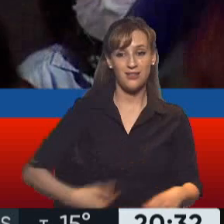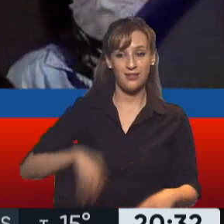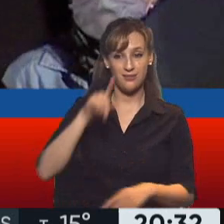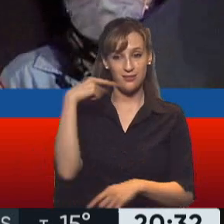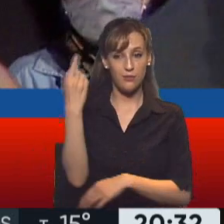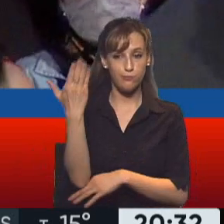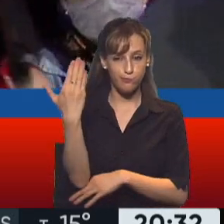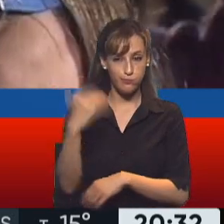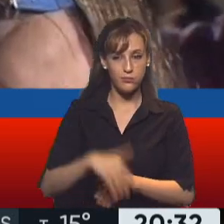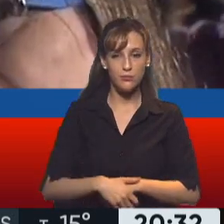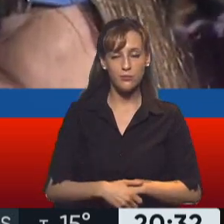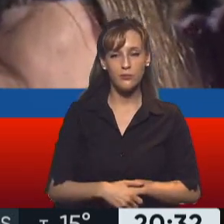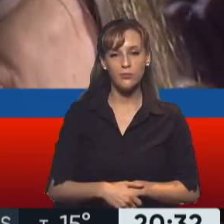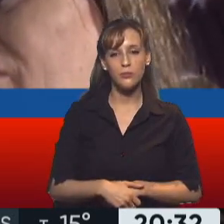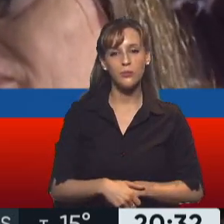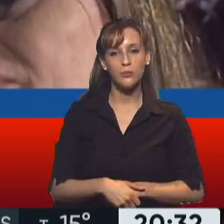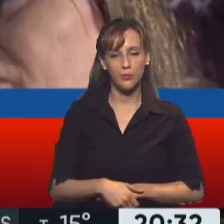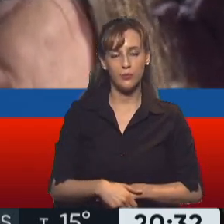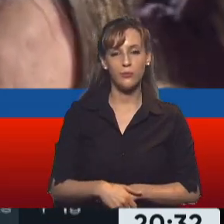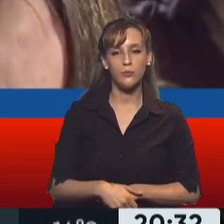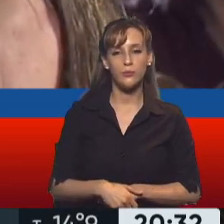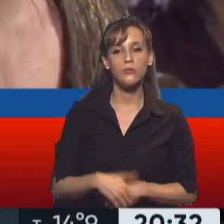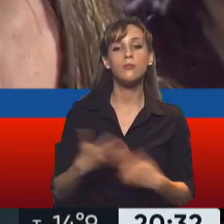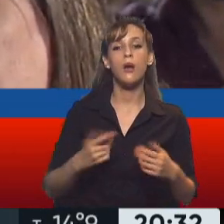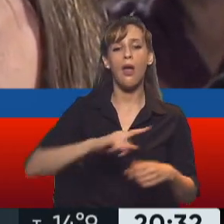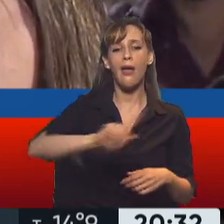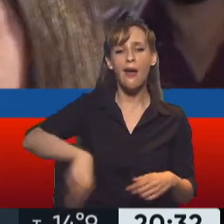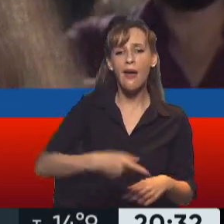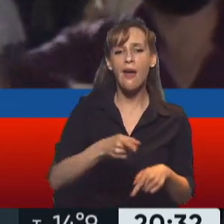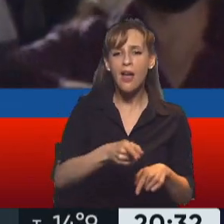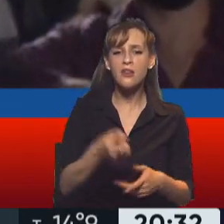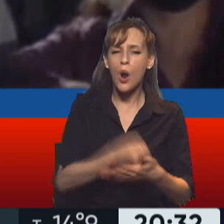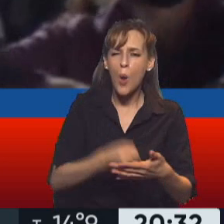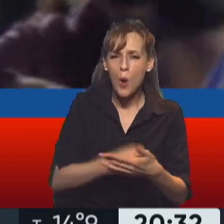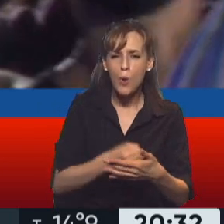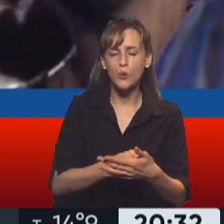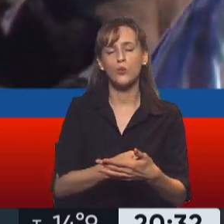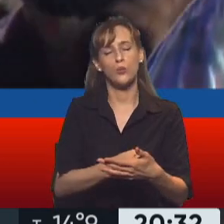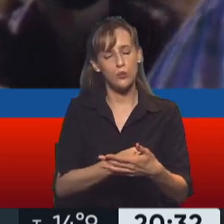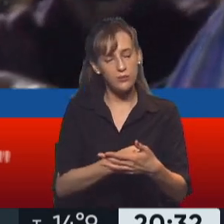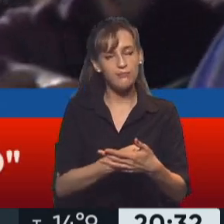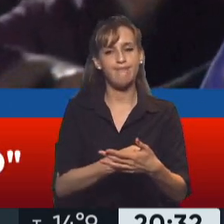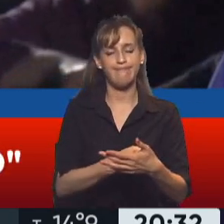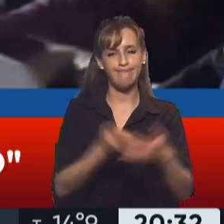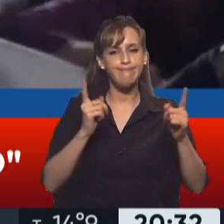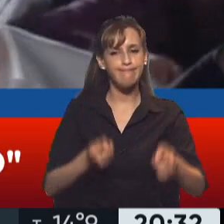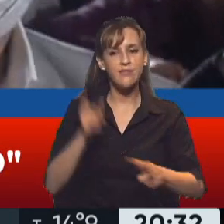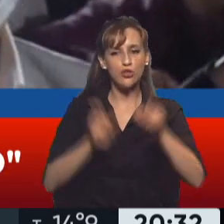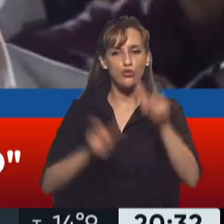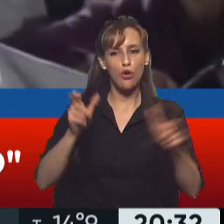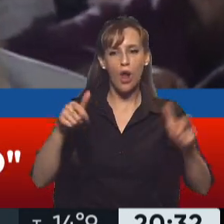Nación. Y por la lucha que ellas emprendieron, como por la lucha que emprendieron todos los que